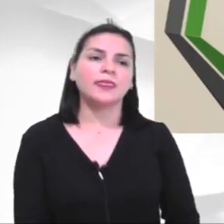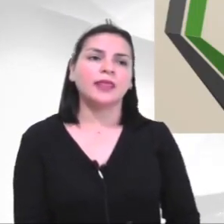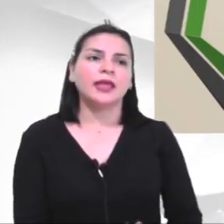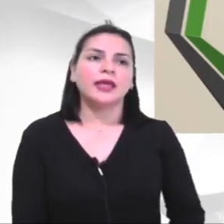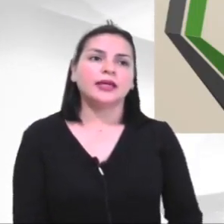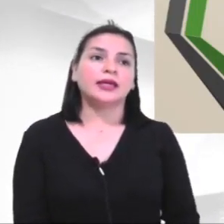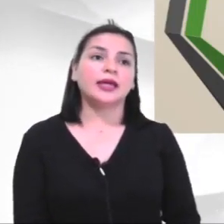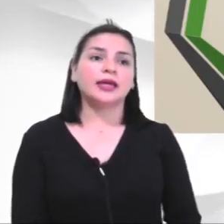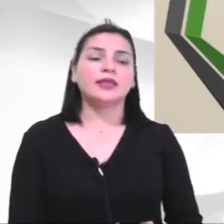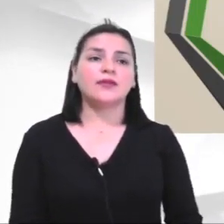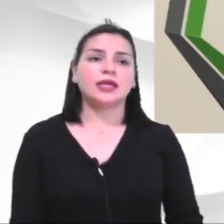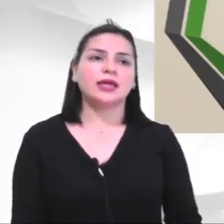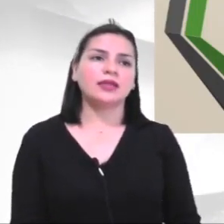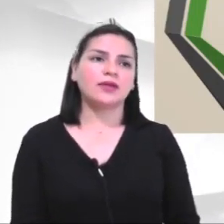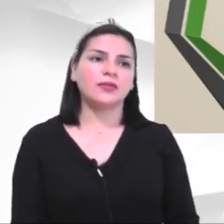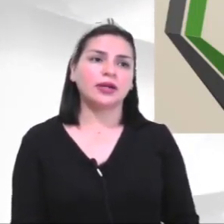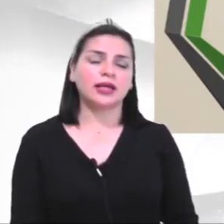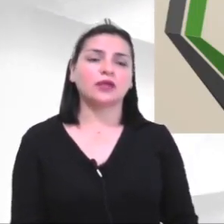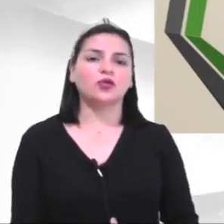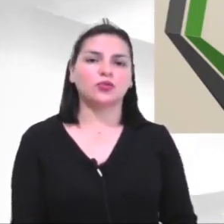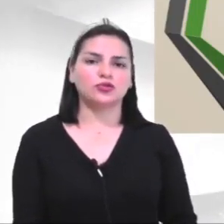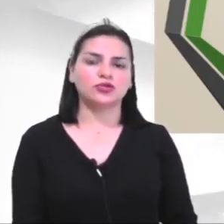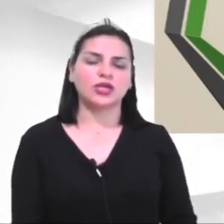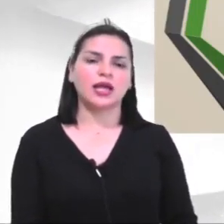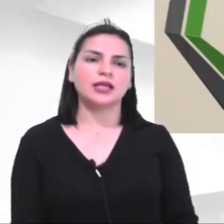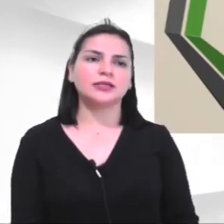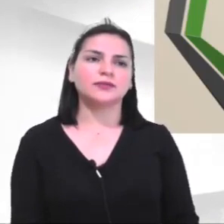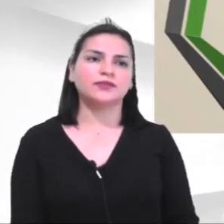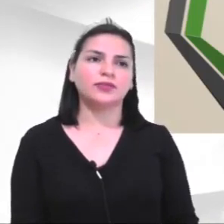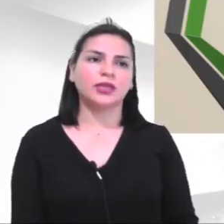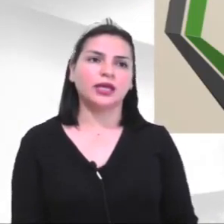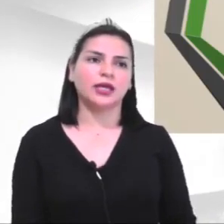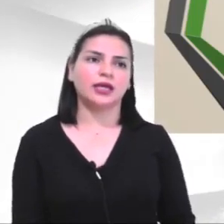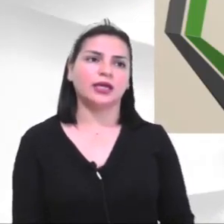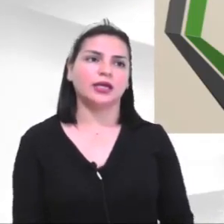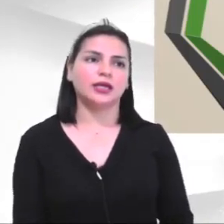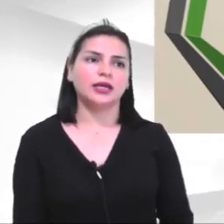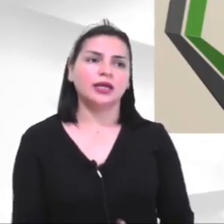manera, que deberían de haber, ¿verdad?, grupos sociales